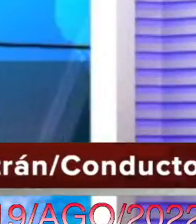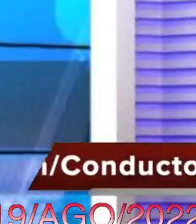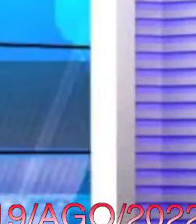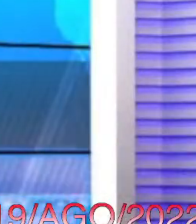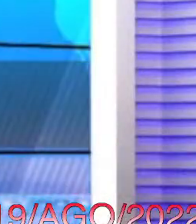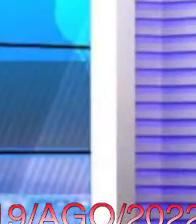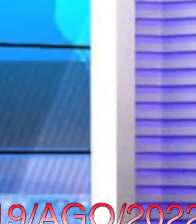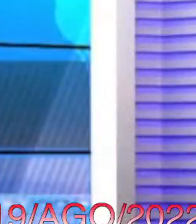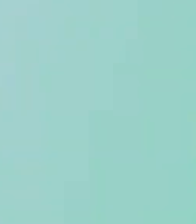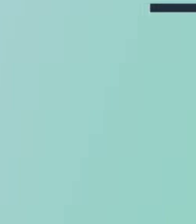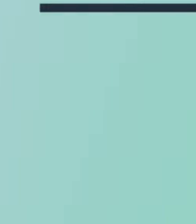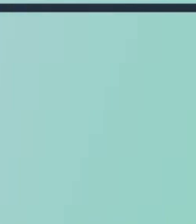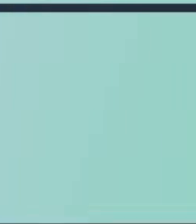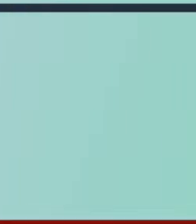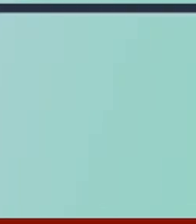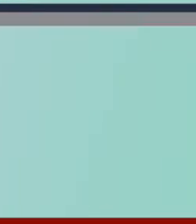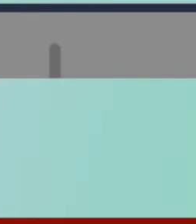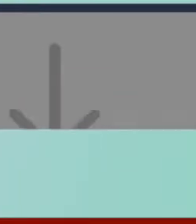fin de semana.